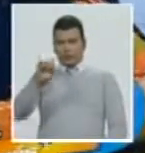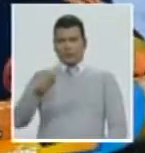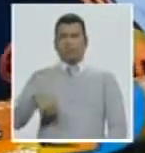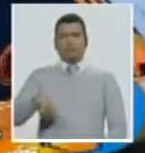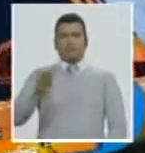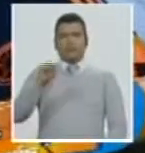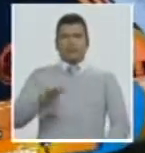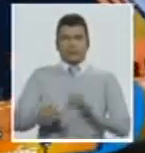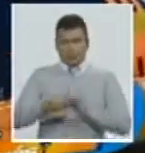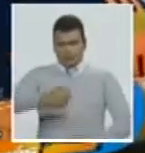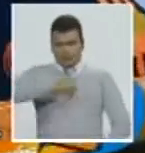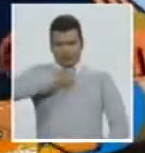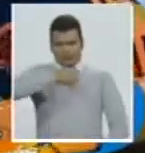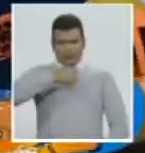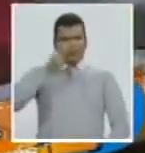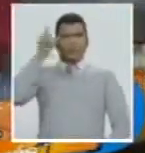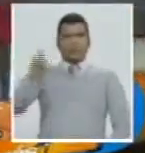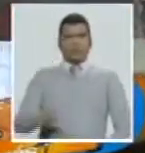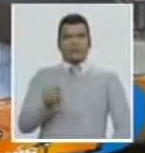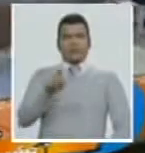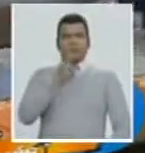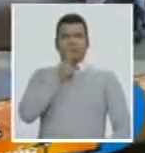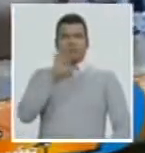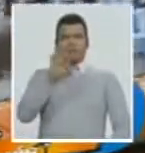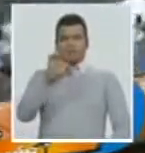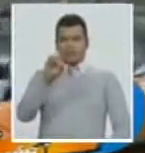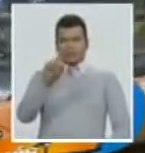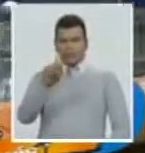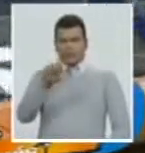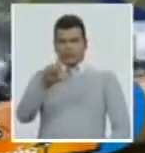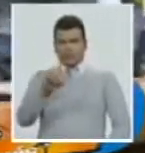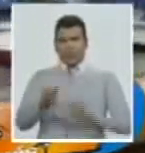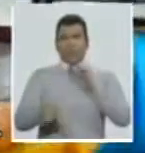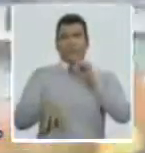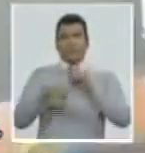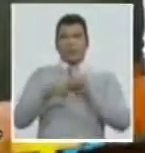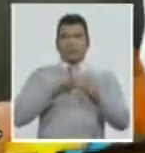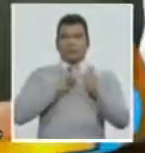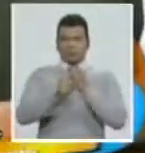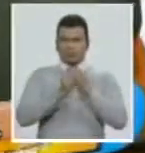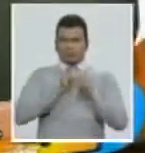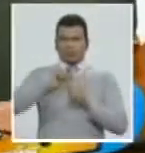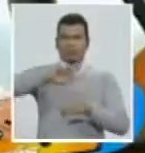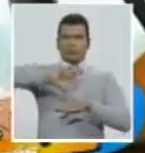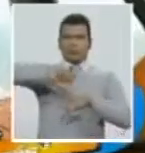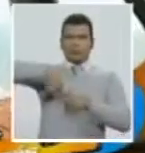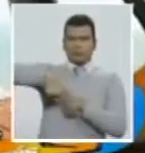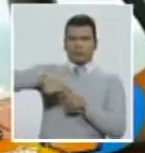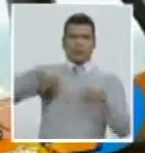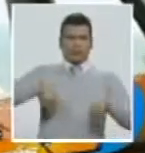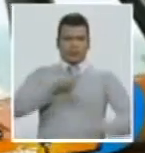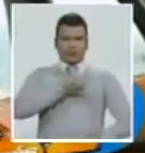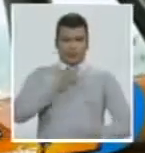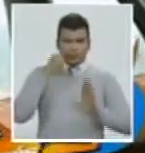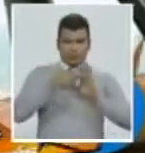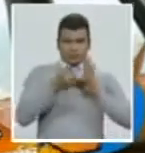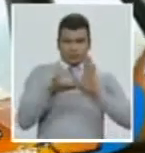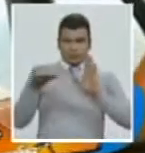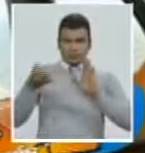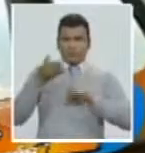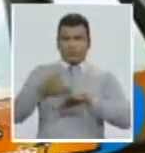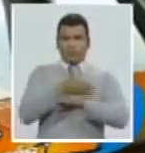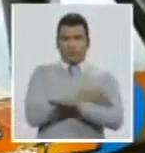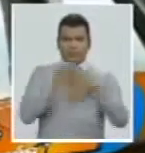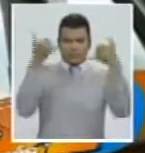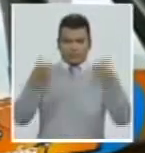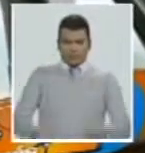parte de la entrevista con Teófilo Gutiérrez. Y el torneo de gimnasia que se cumplió en Cali. Al cierre. Superficie Marco Fidel, buenos días. Fuerza